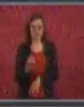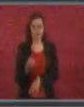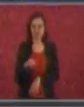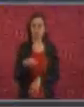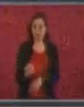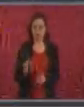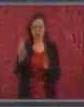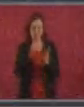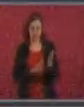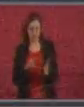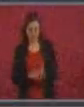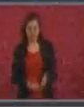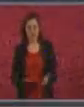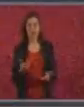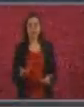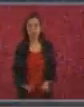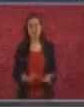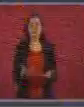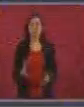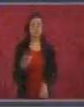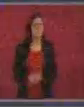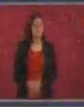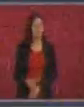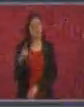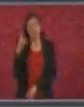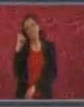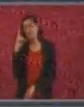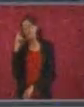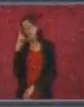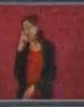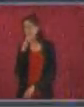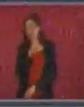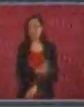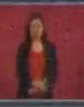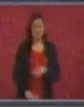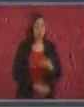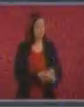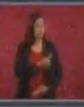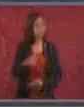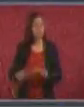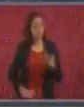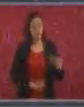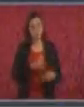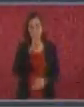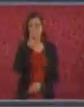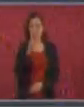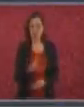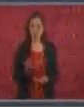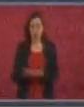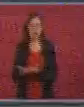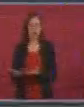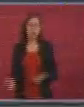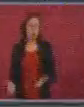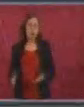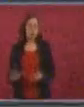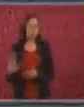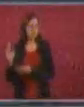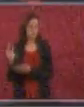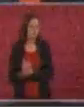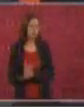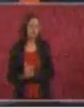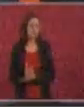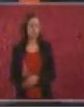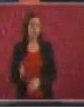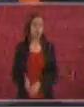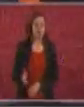los municipios, bueno, pues dominantemente es el PAN el que gobierna en Tamaulipas. ¿Qué van a hacer? ¿Qué les van a dejar hacer? ¿Qué